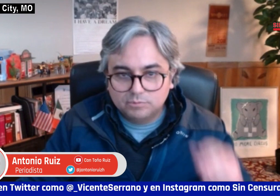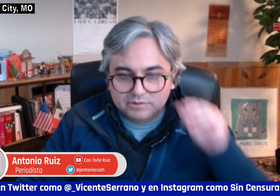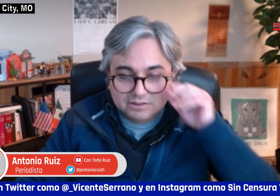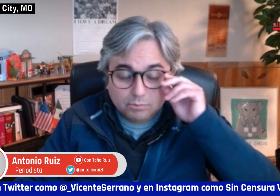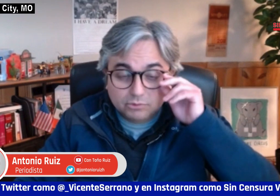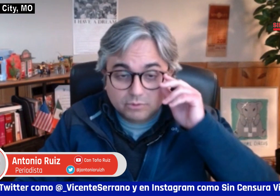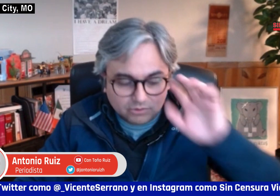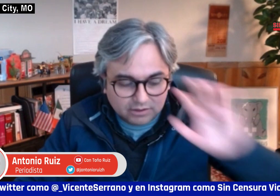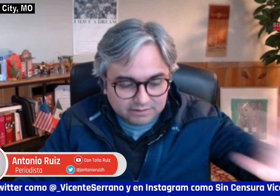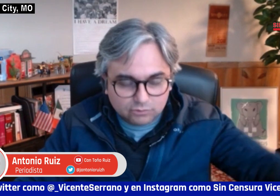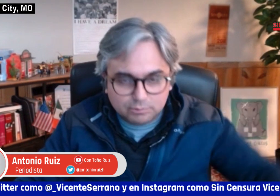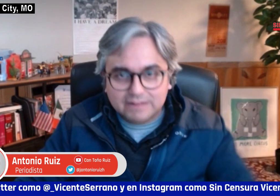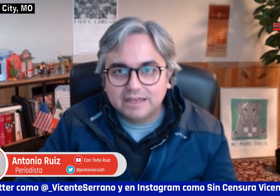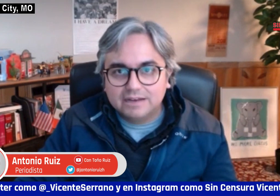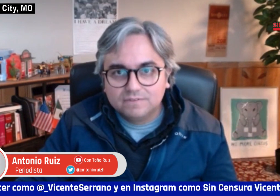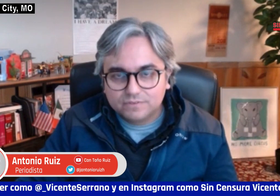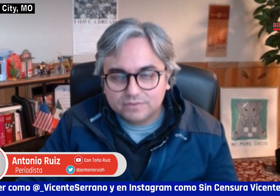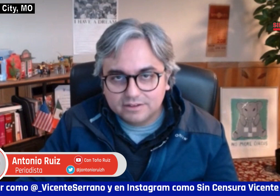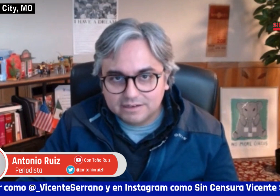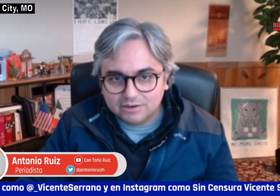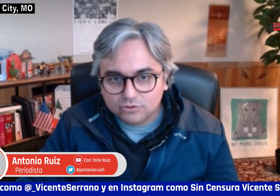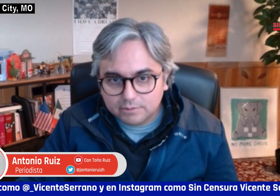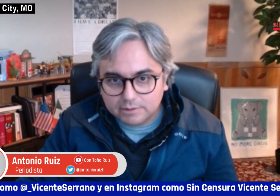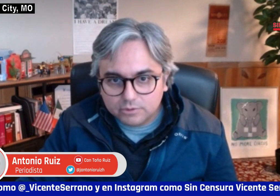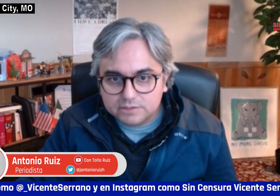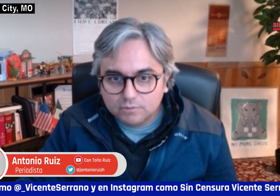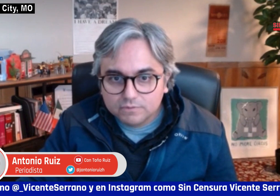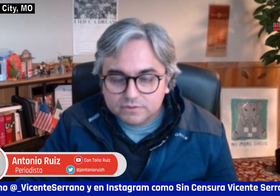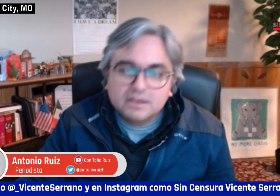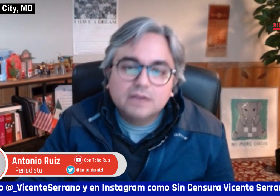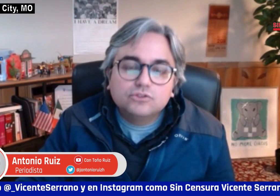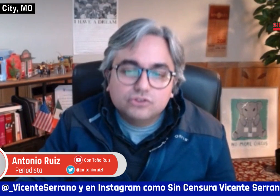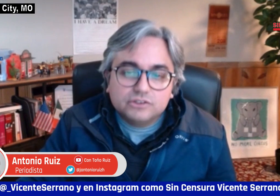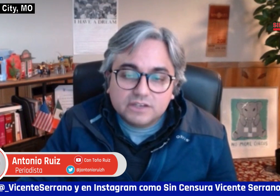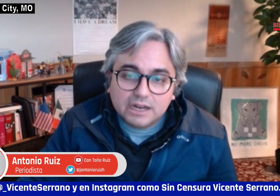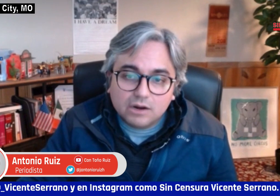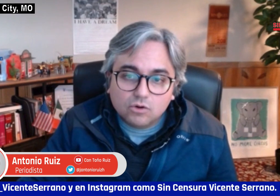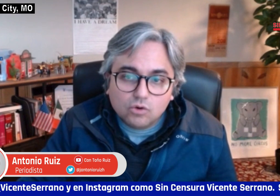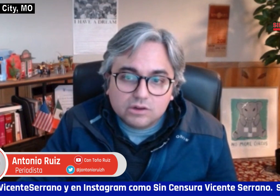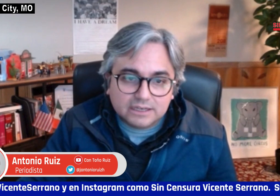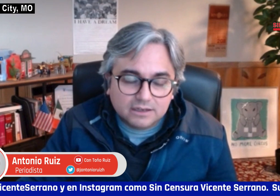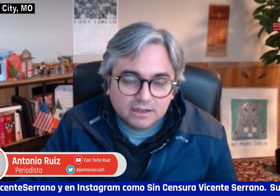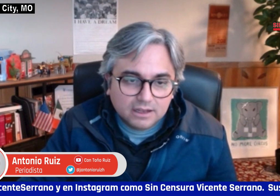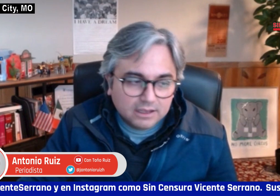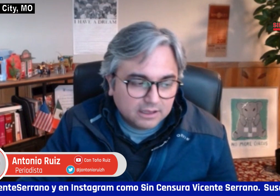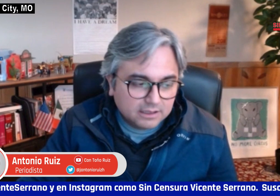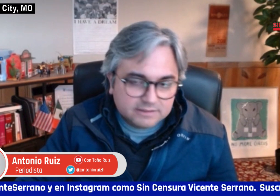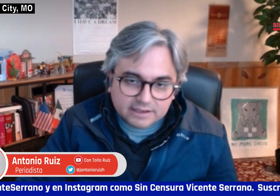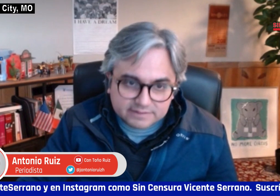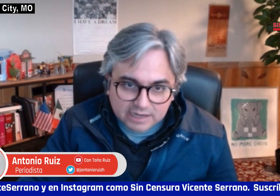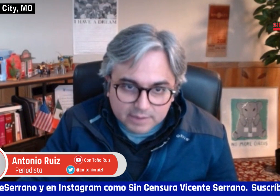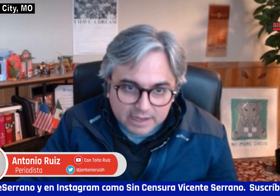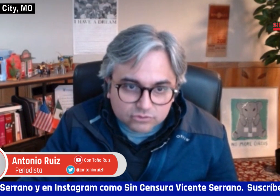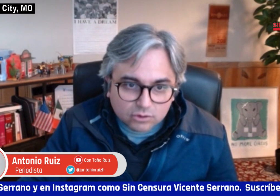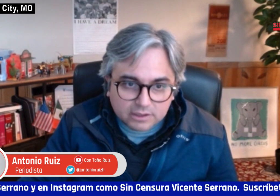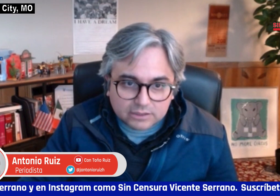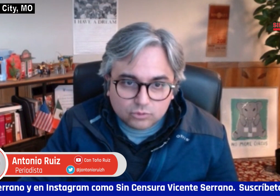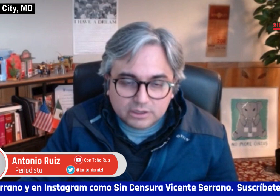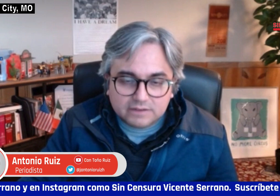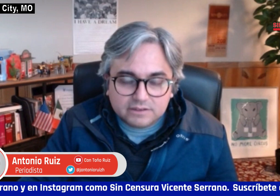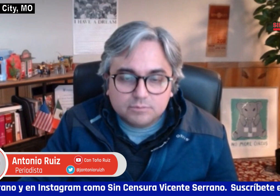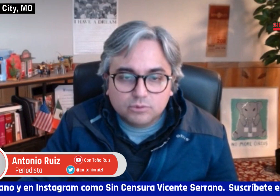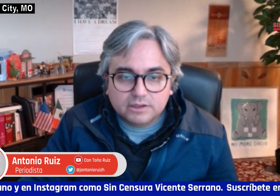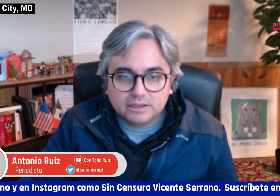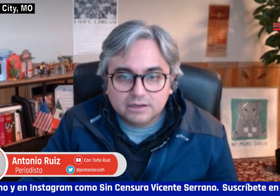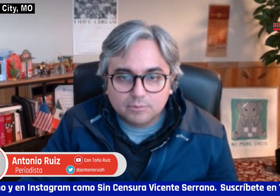así lo dijo el presente lo que sobra don a que si los plantean del conservadurismo y que muchos ni siquiera lo ocultan dice que celebra esto que